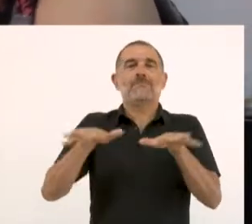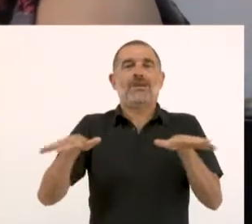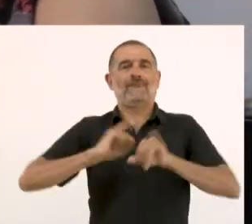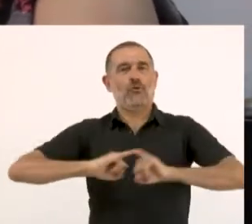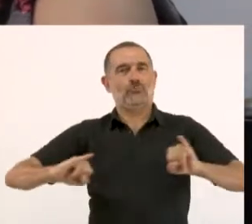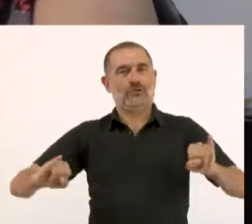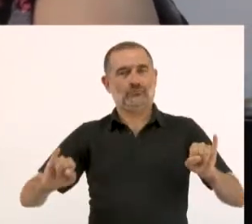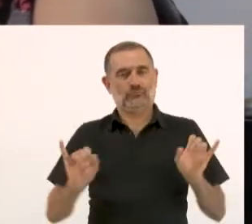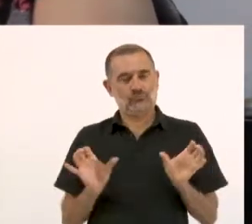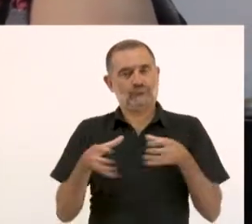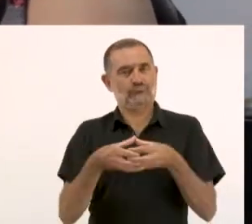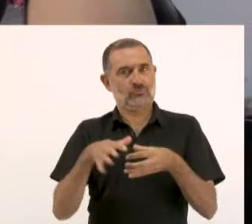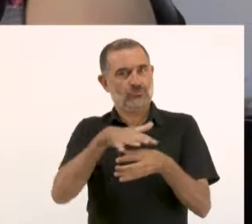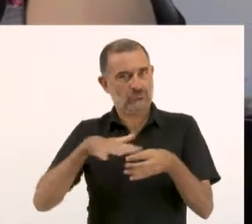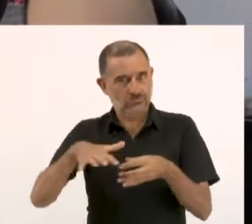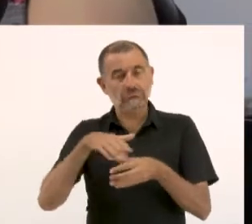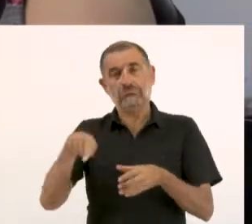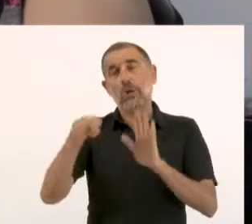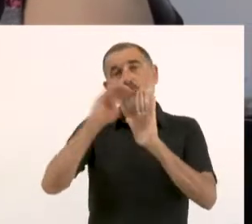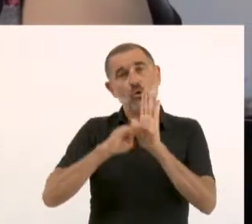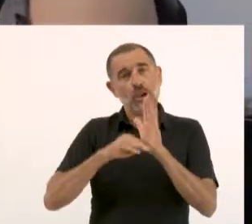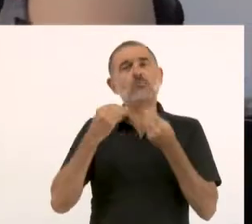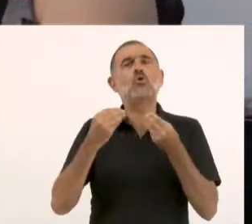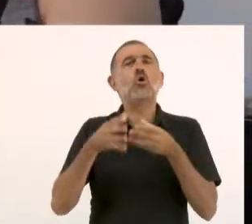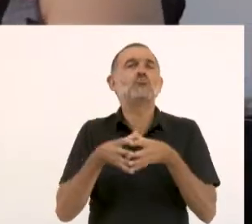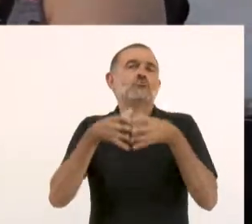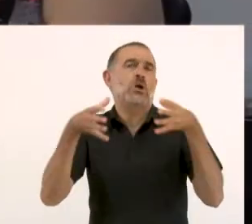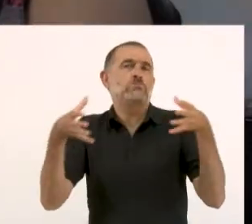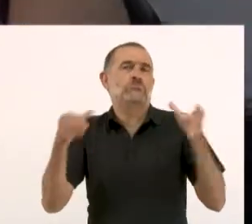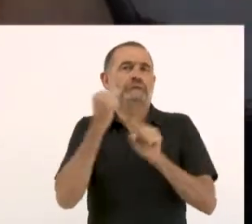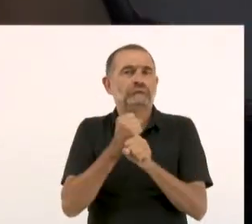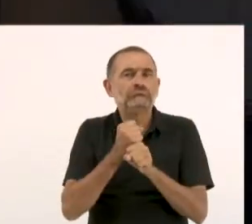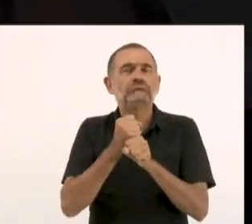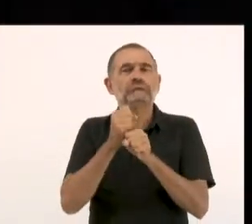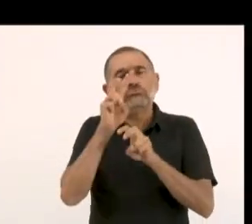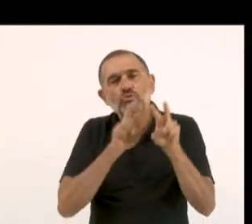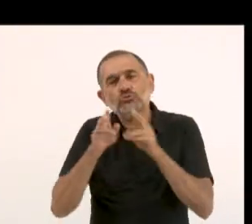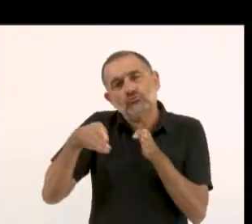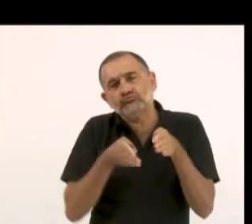que creo que el programa cada vez se va enriqueciendo más y complejizando también un poco más.